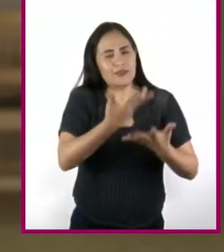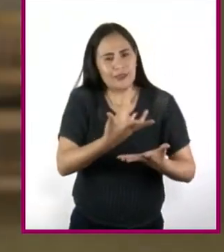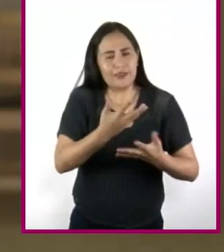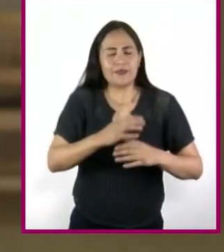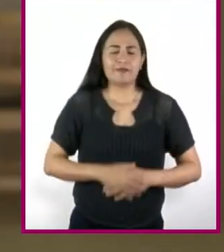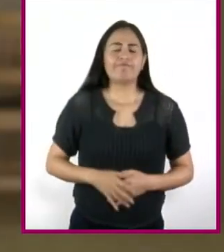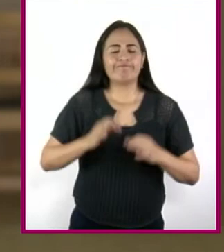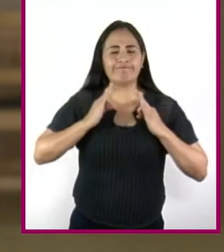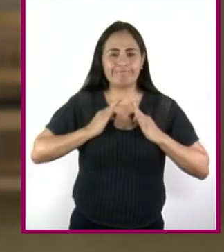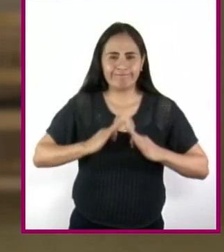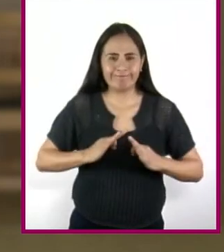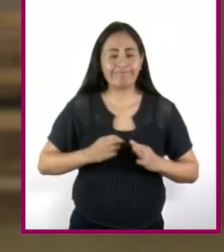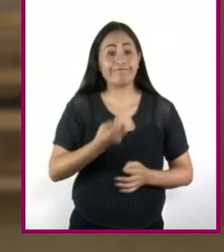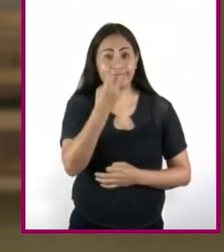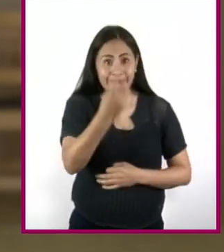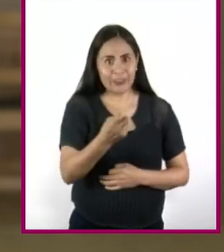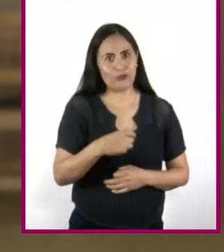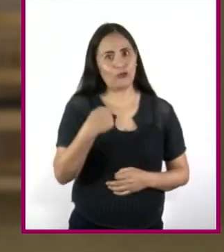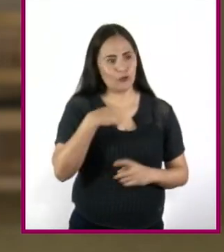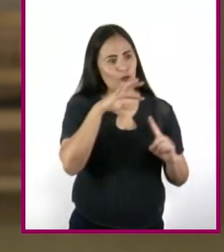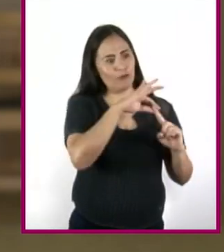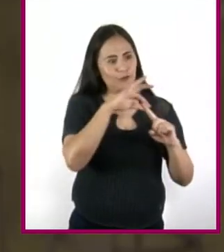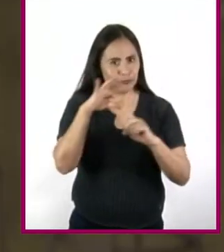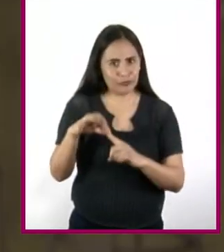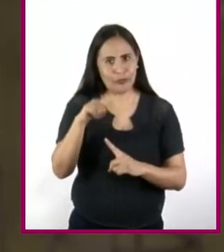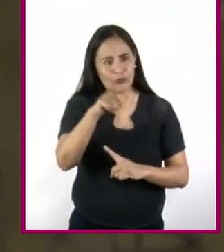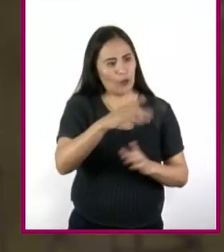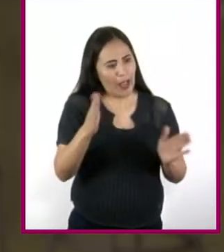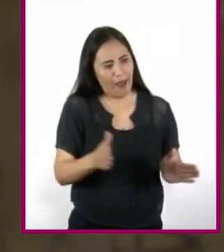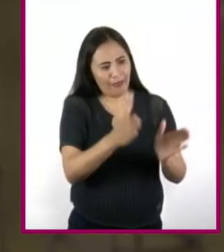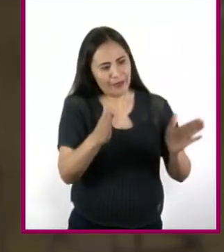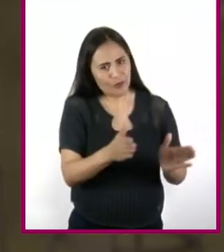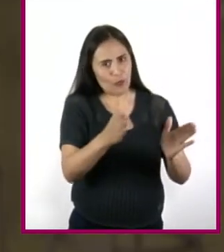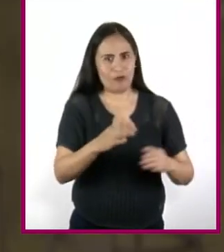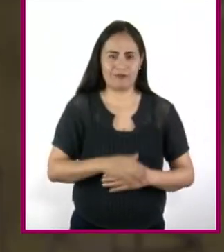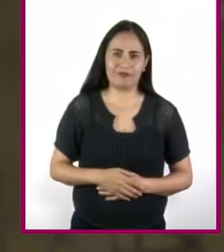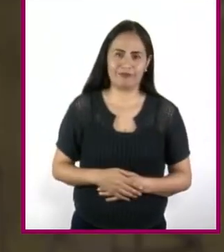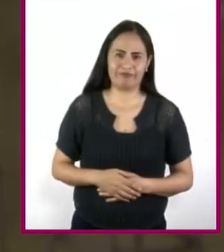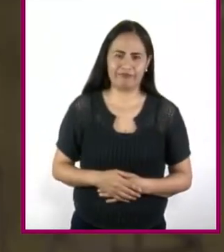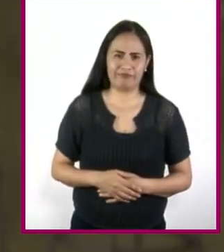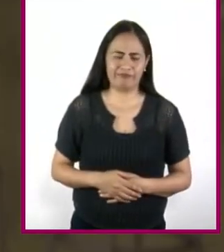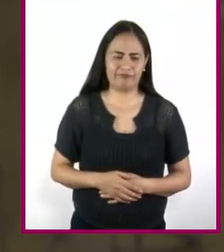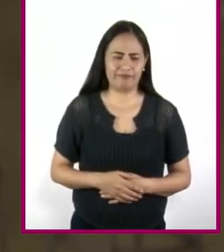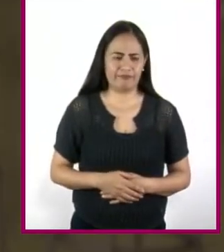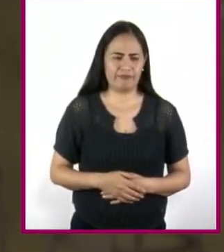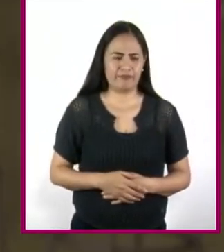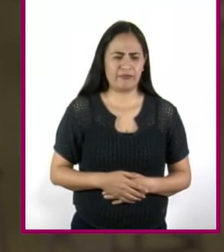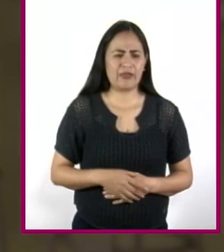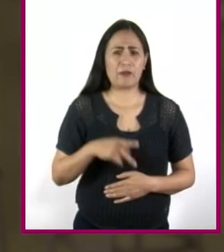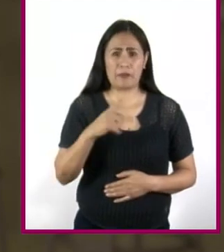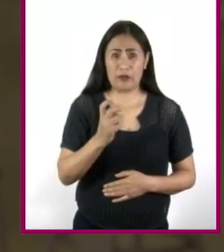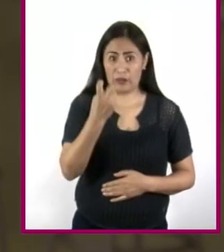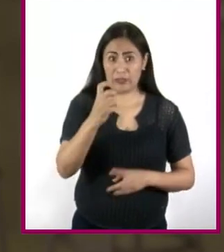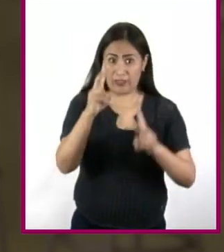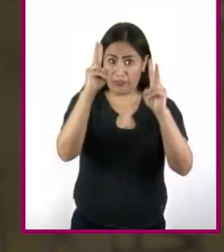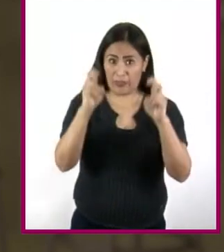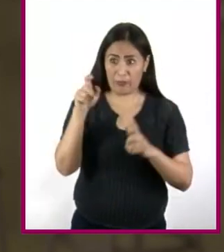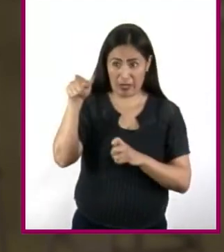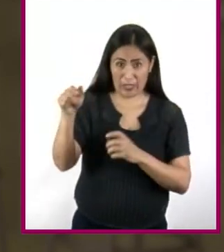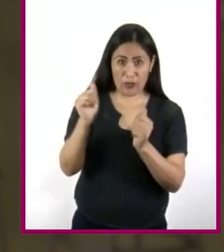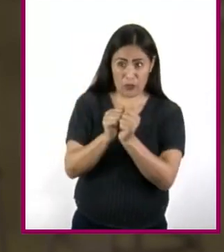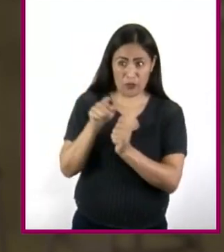mí. Para eso te traje, para animarte un poco. Bueno, pero no esperaba que estuviéramos esta conversación con Don